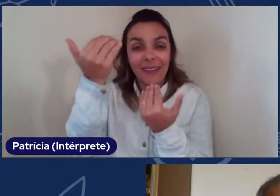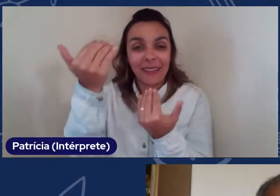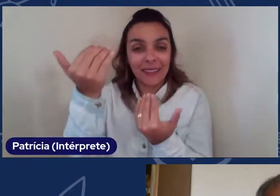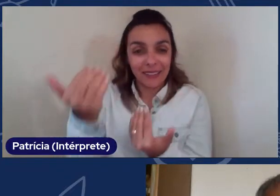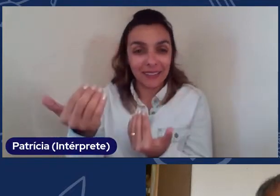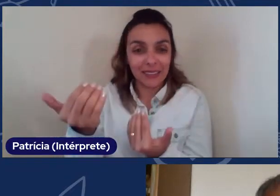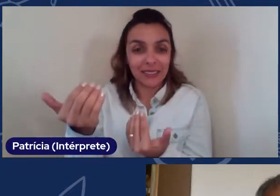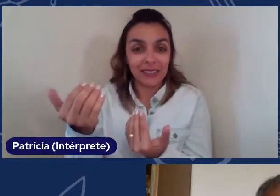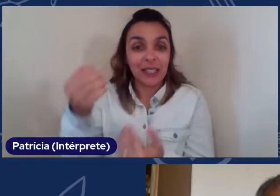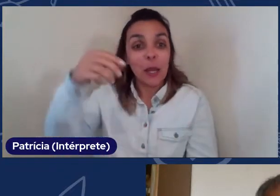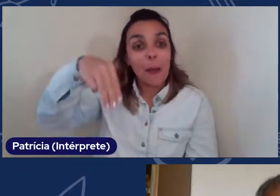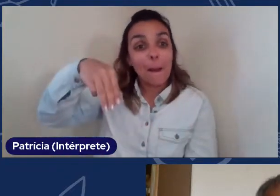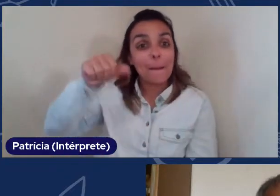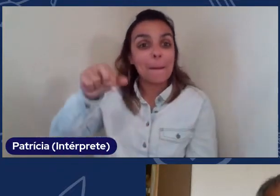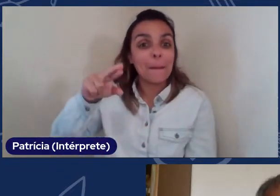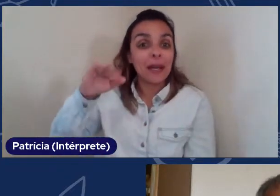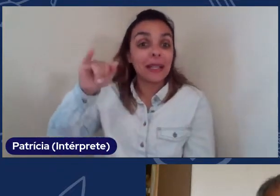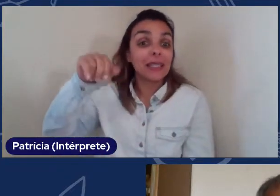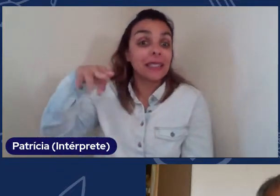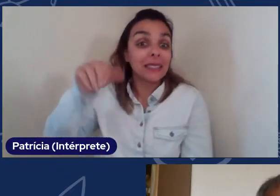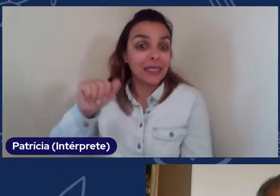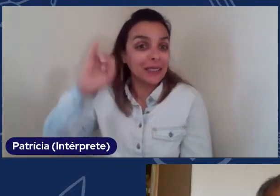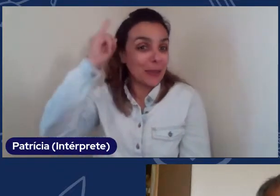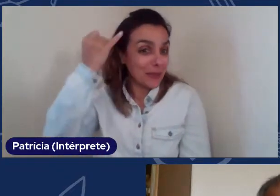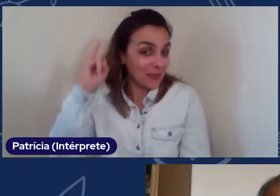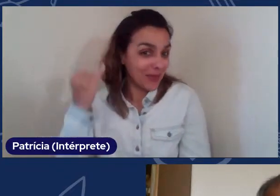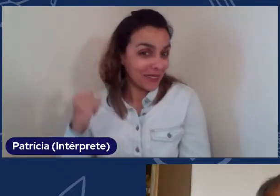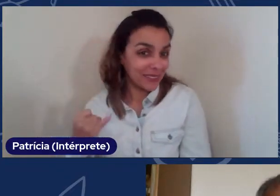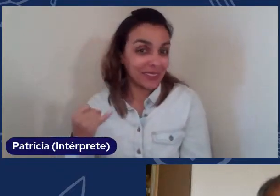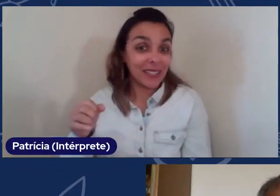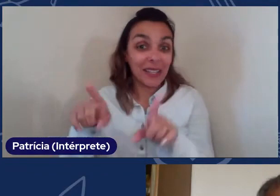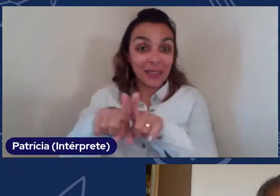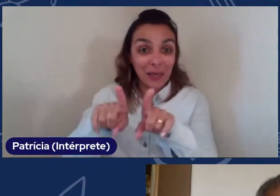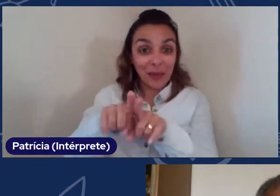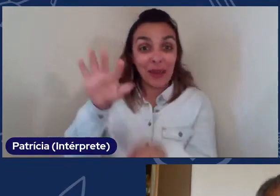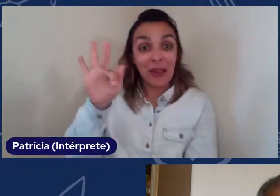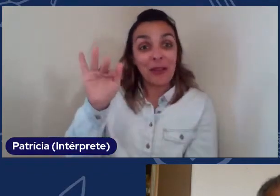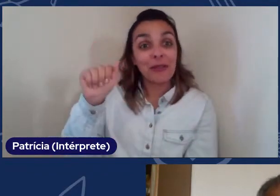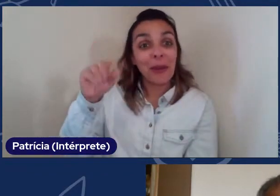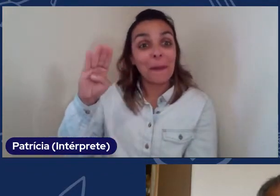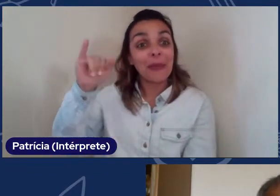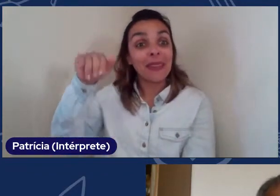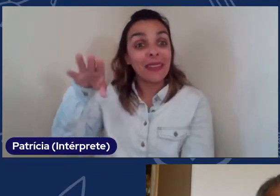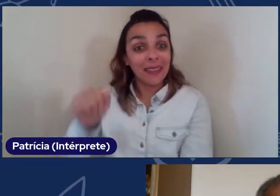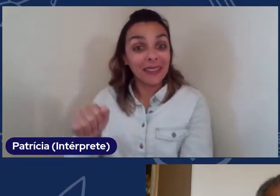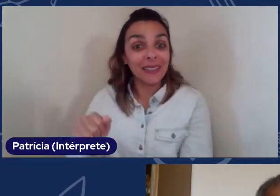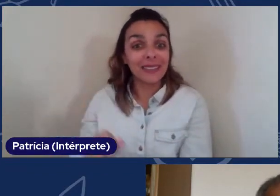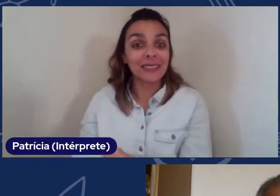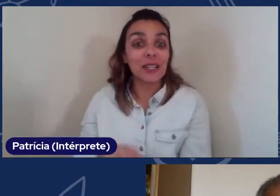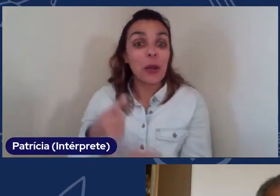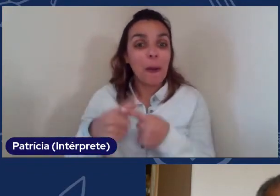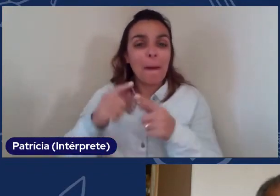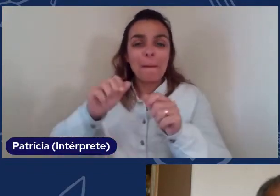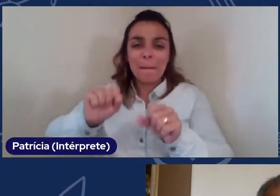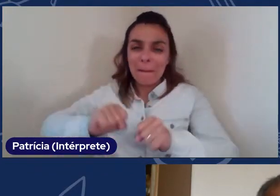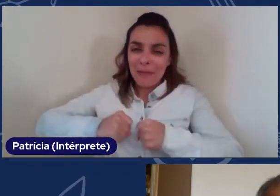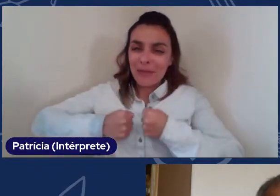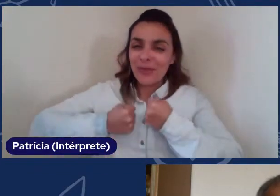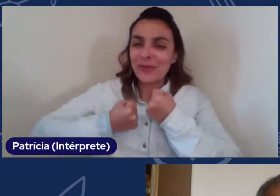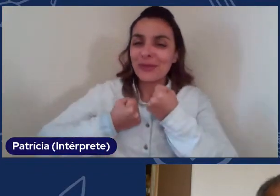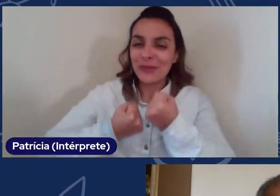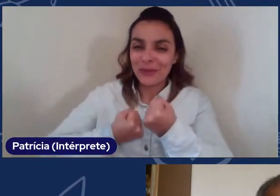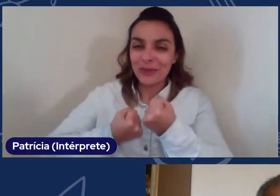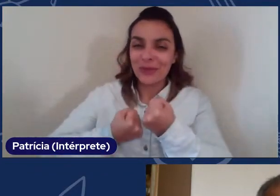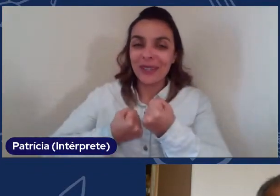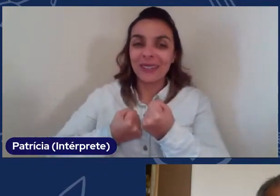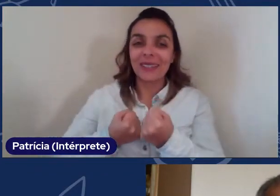a Mariana, Patricia y Fabiana por el esfuerzo